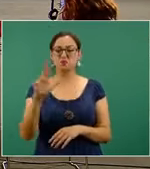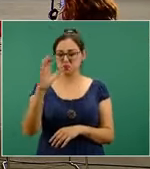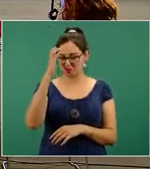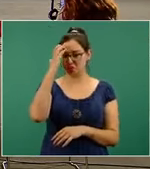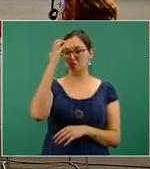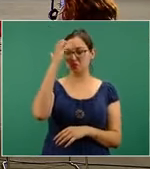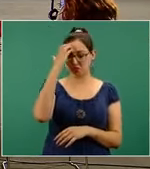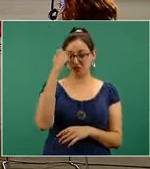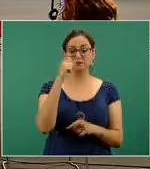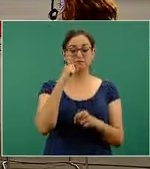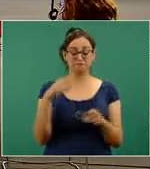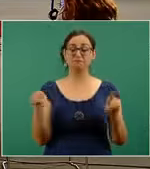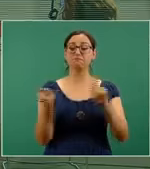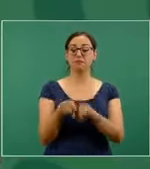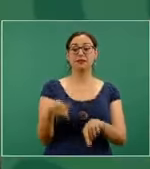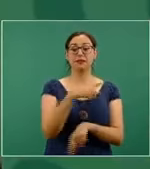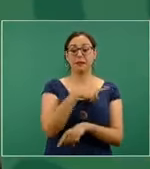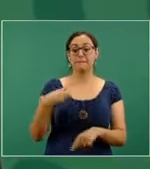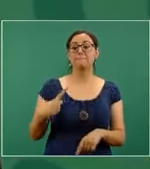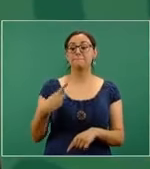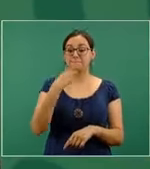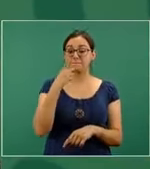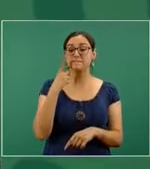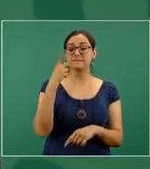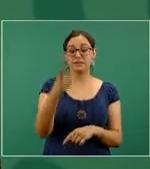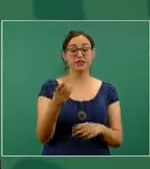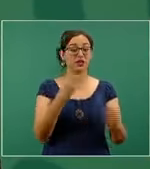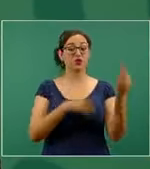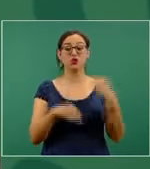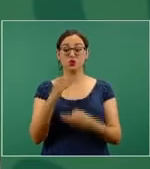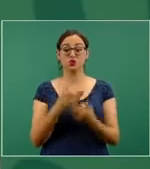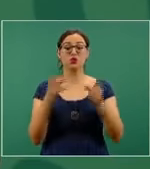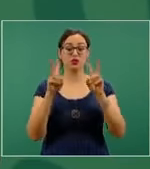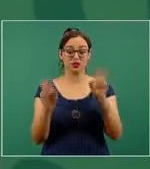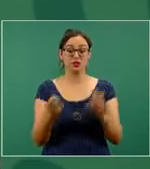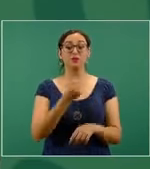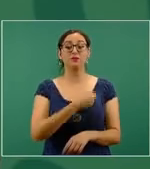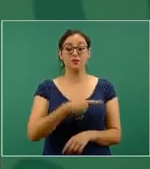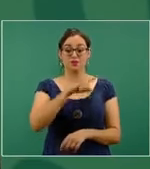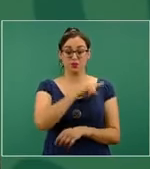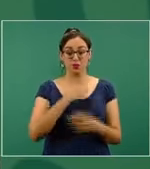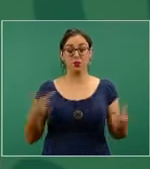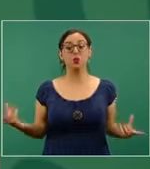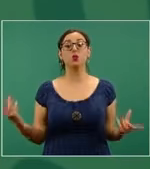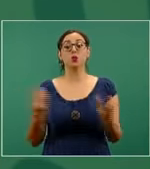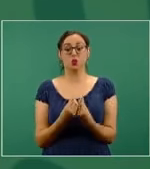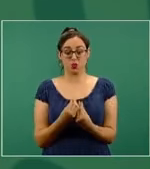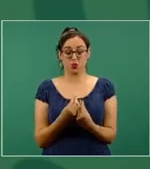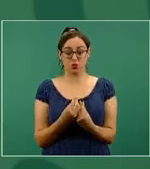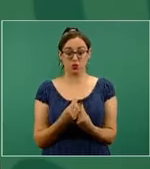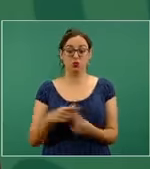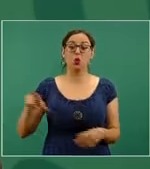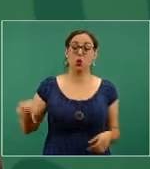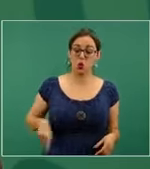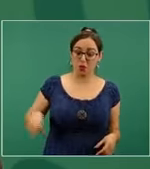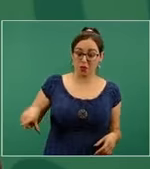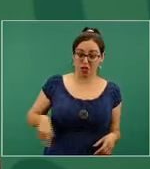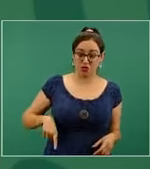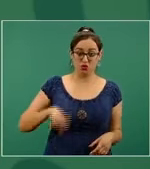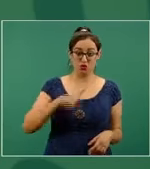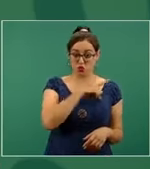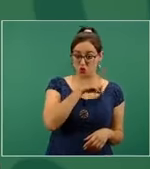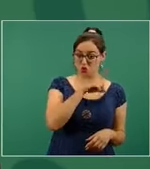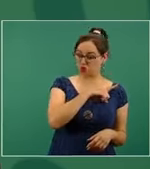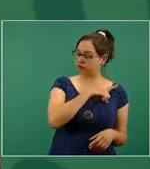siempre también mencionar que así como todo en salud pública, esto es un trabajo conjunto en donde las acciones del gobierno no pueden